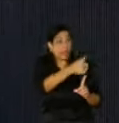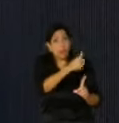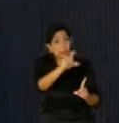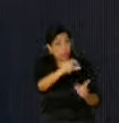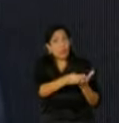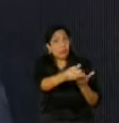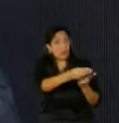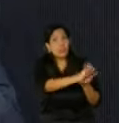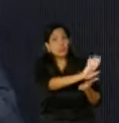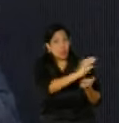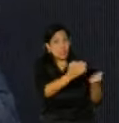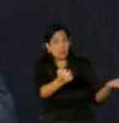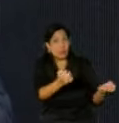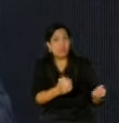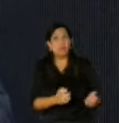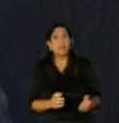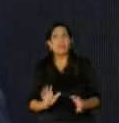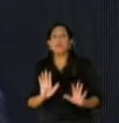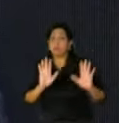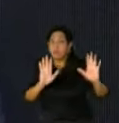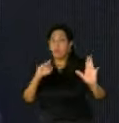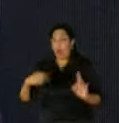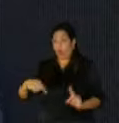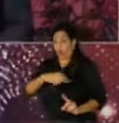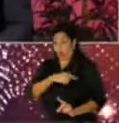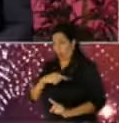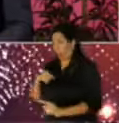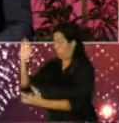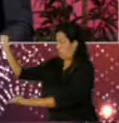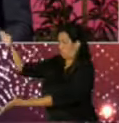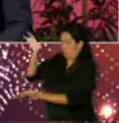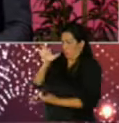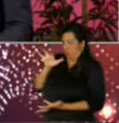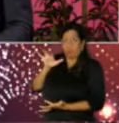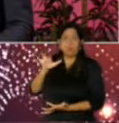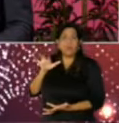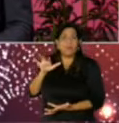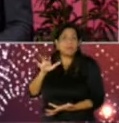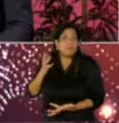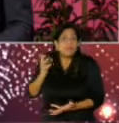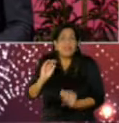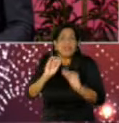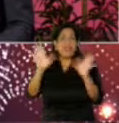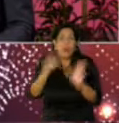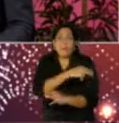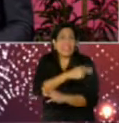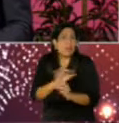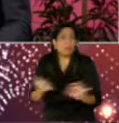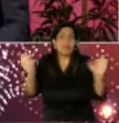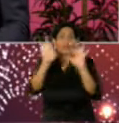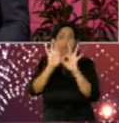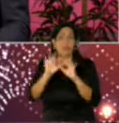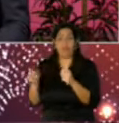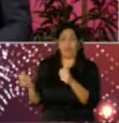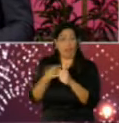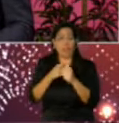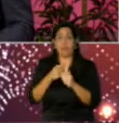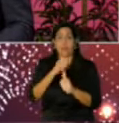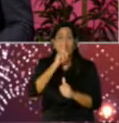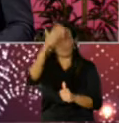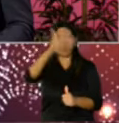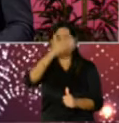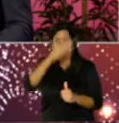equipos. En la medida en que nos llega al gobierno de Puerto Rico, definitivamente tenemos, porque los necesitamos, los hospitales son bien importantes, es la primera línea de ataque.